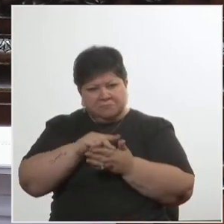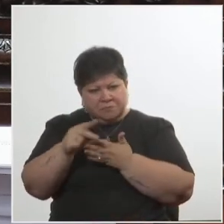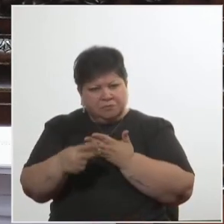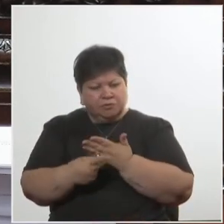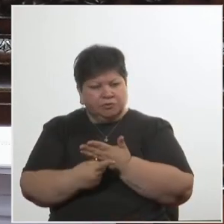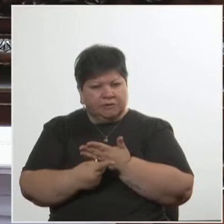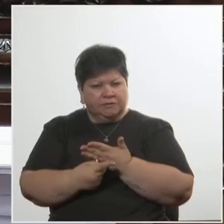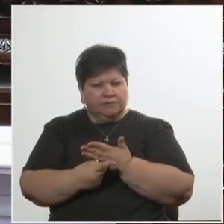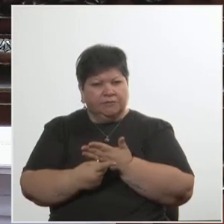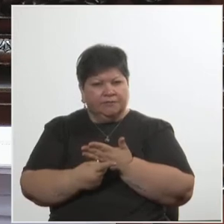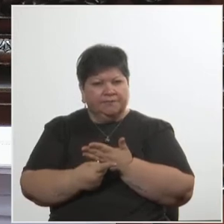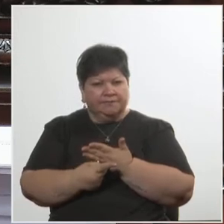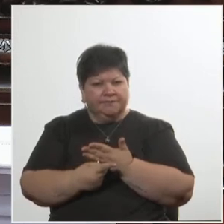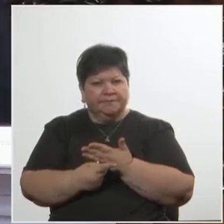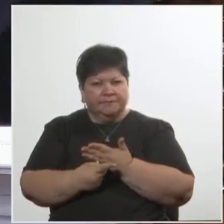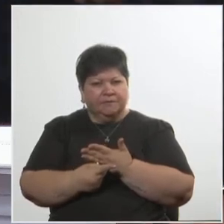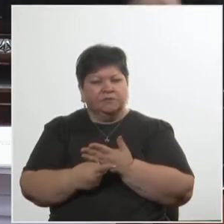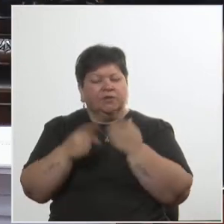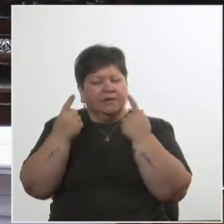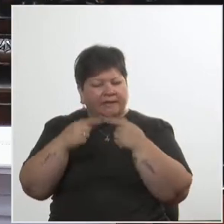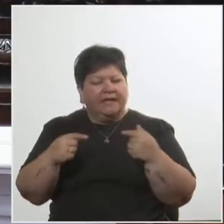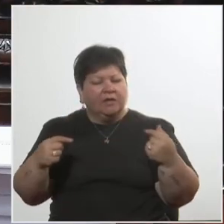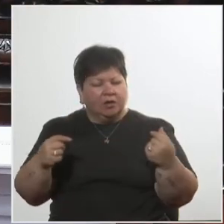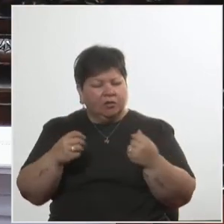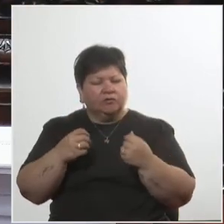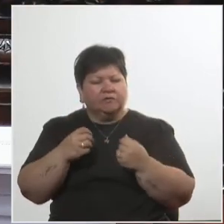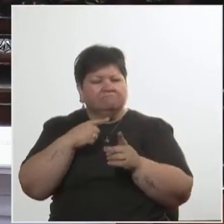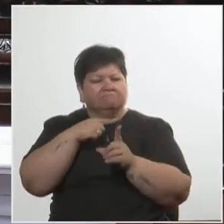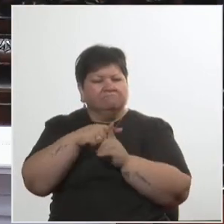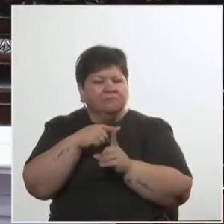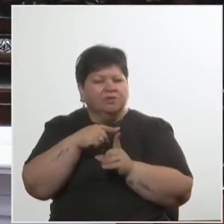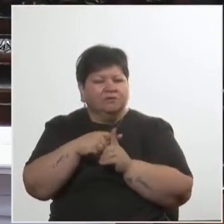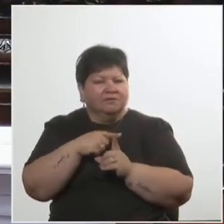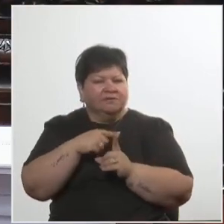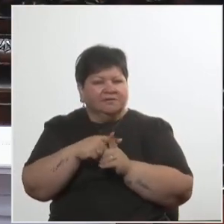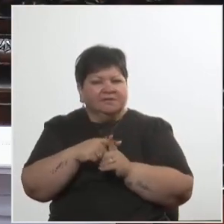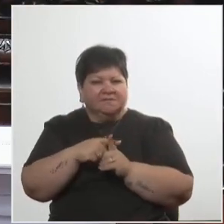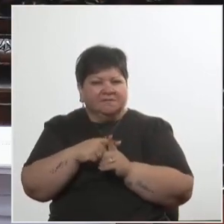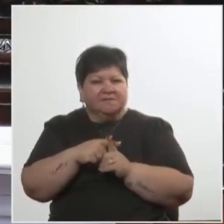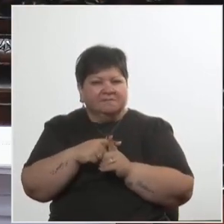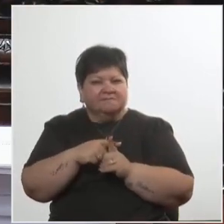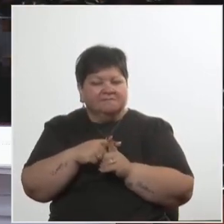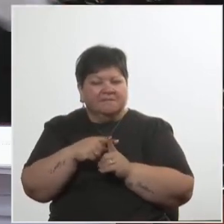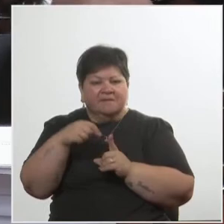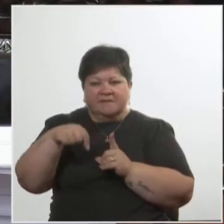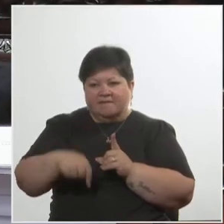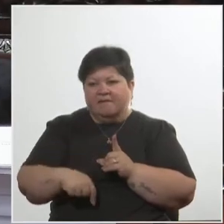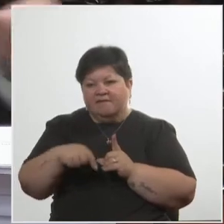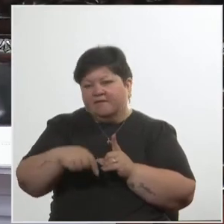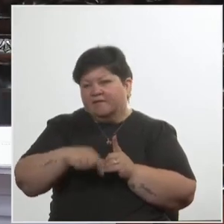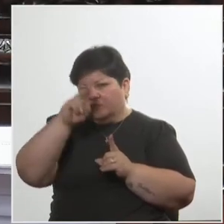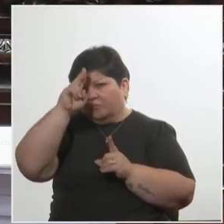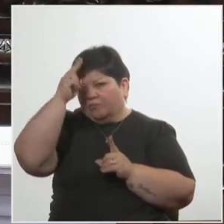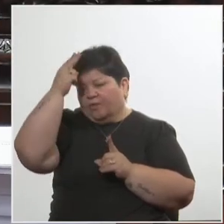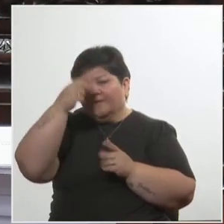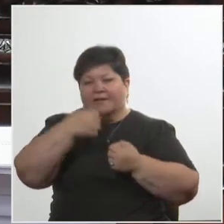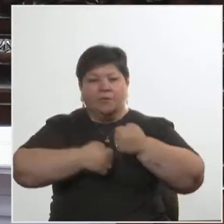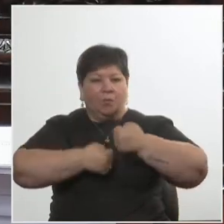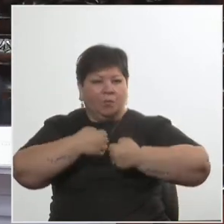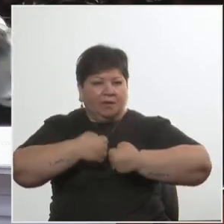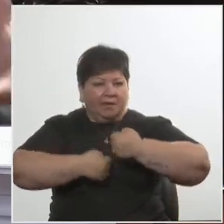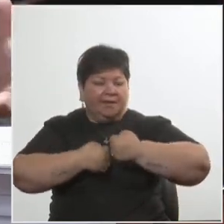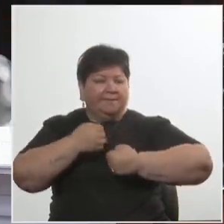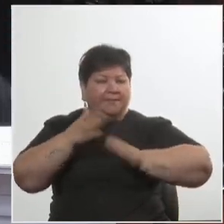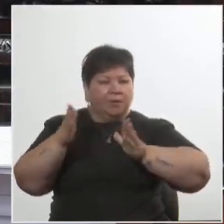son de aquellas cosas buenas que le pasan que le pasan al país donde la industria los